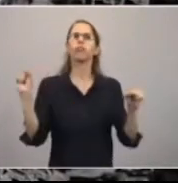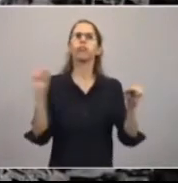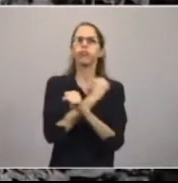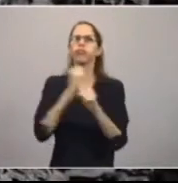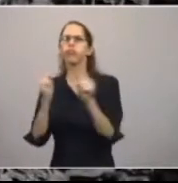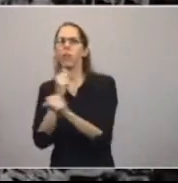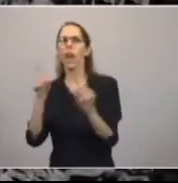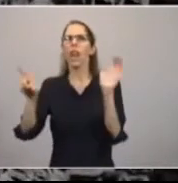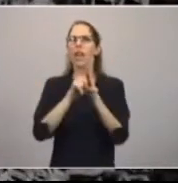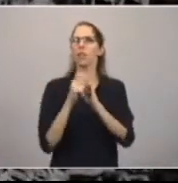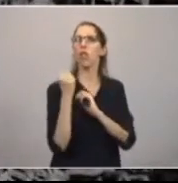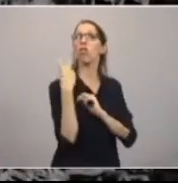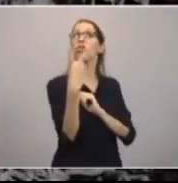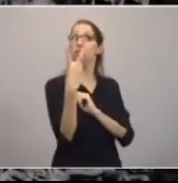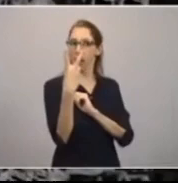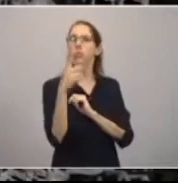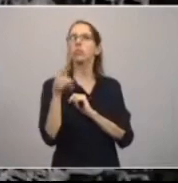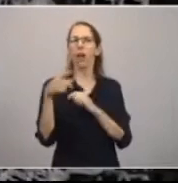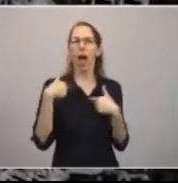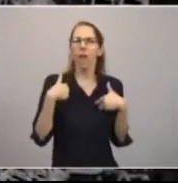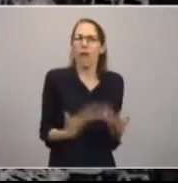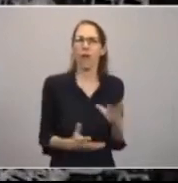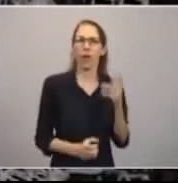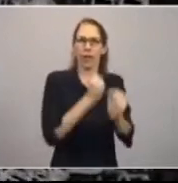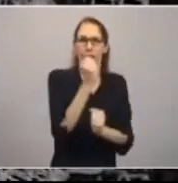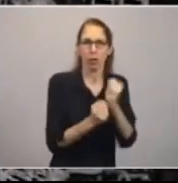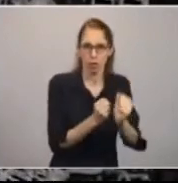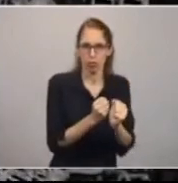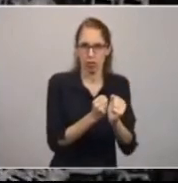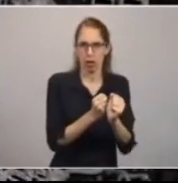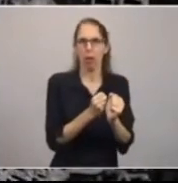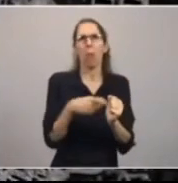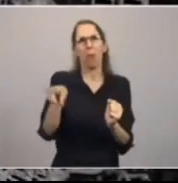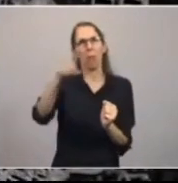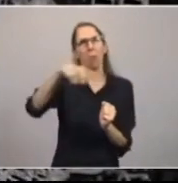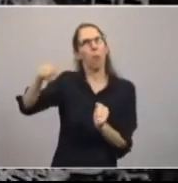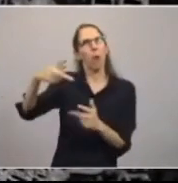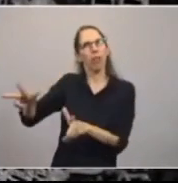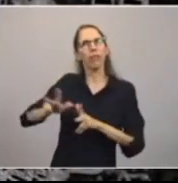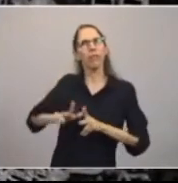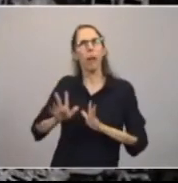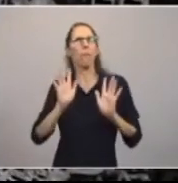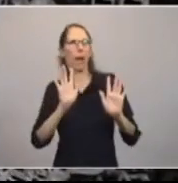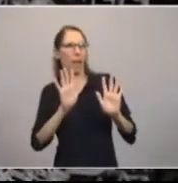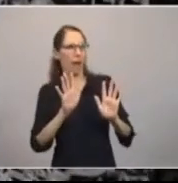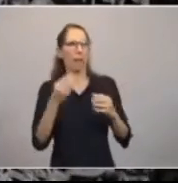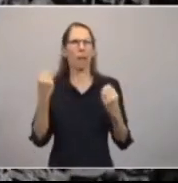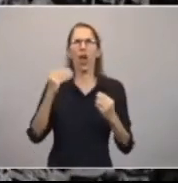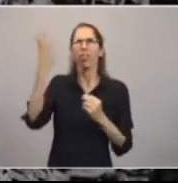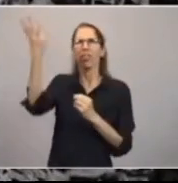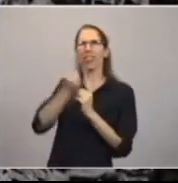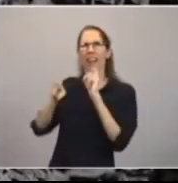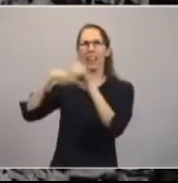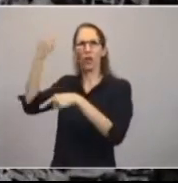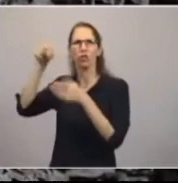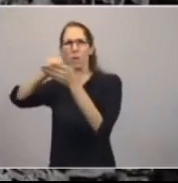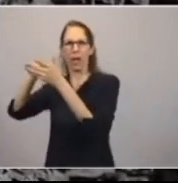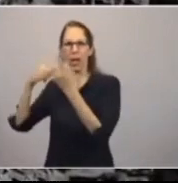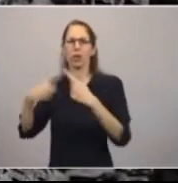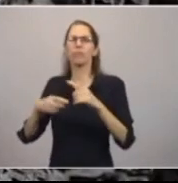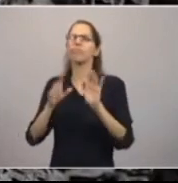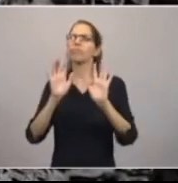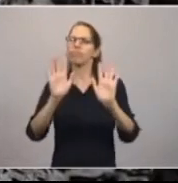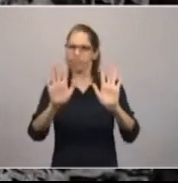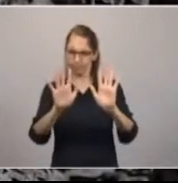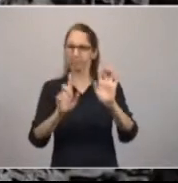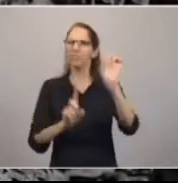vas a traer de los lugares más competitivos y más baratos. Va a ser de peor calidad y más cara. Sí, dice, pero uno decía, hagamos grande de nuevo